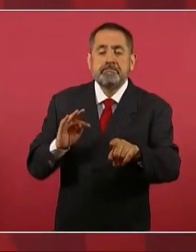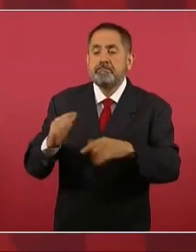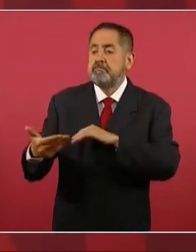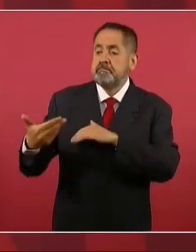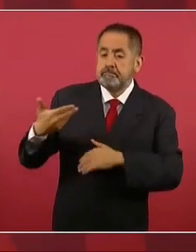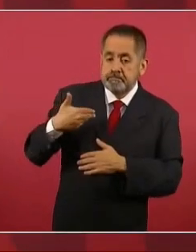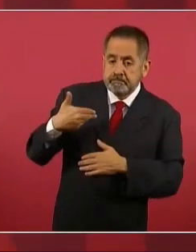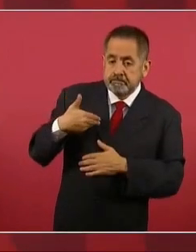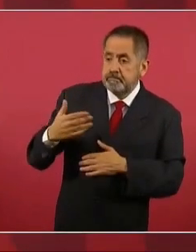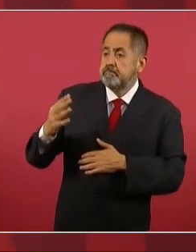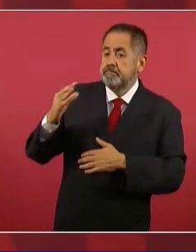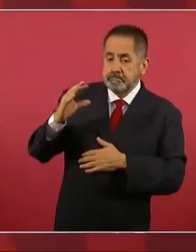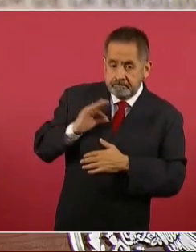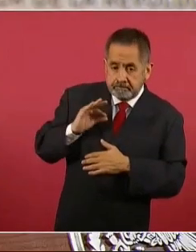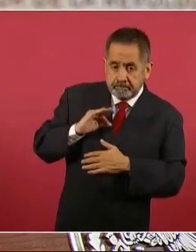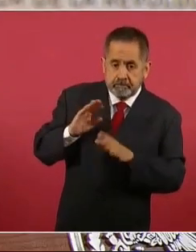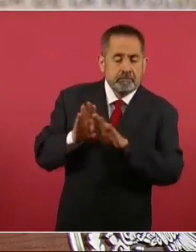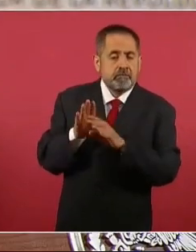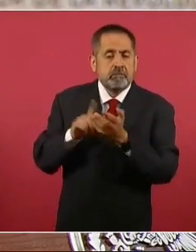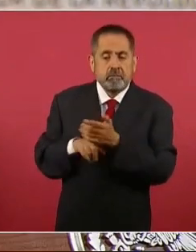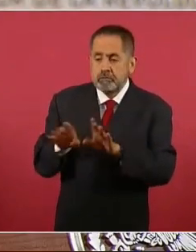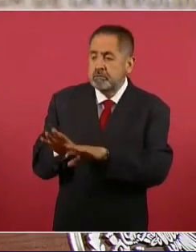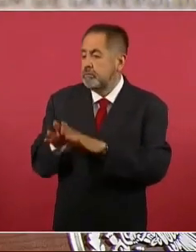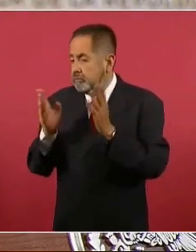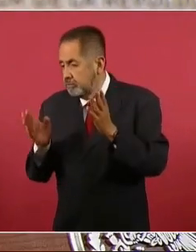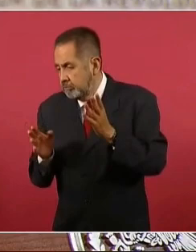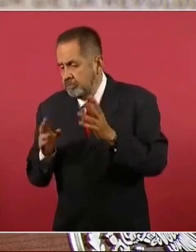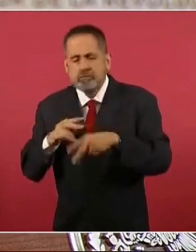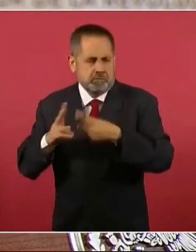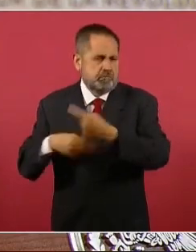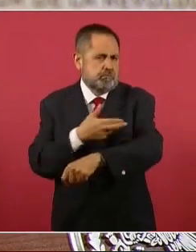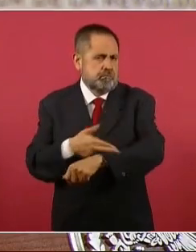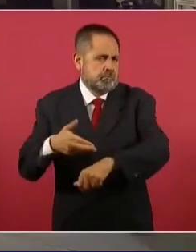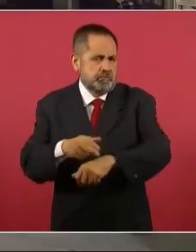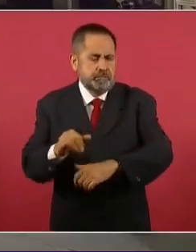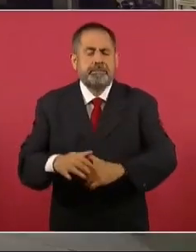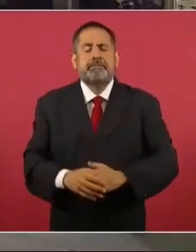van a informar de qué manera pueden hacerlo. Gracias, señor presidente.